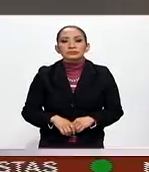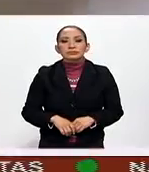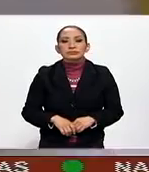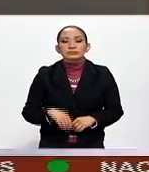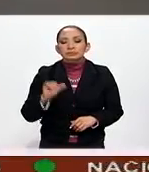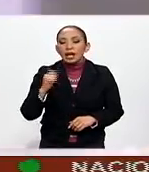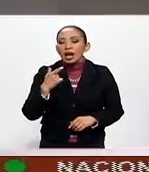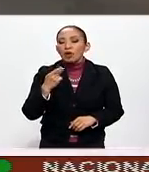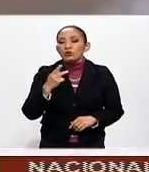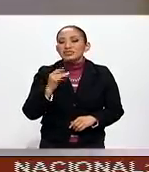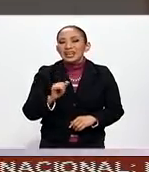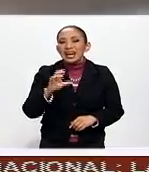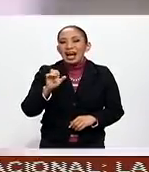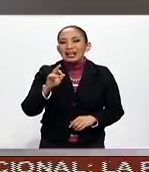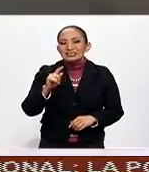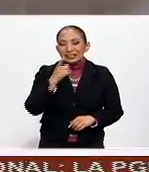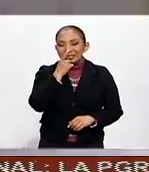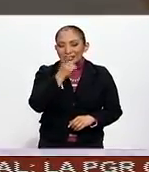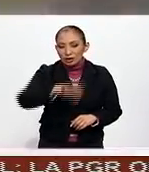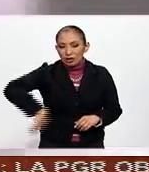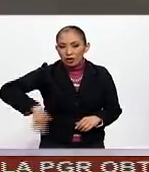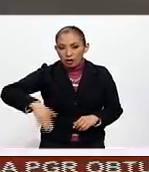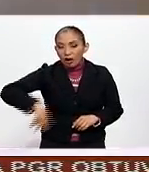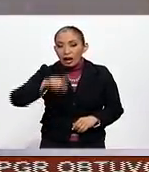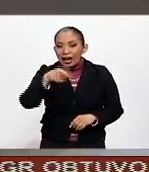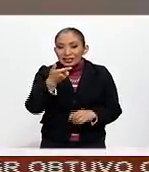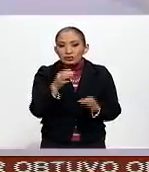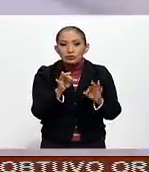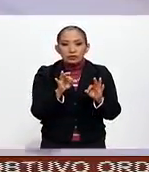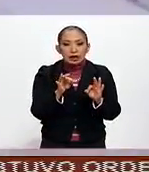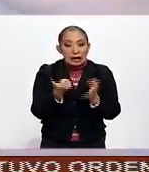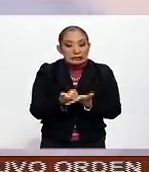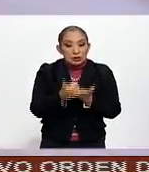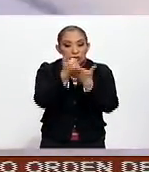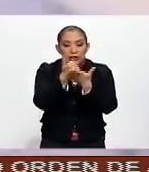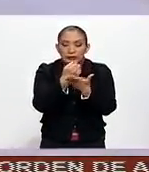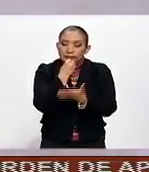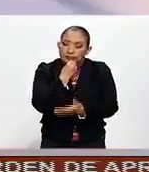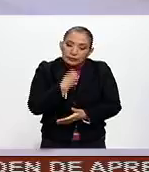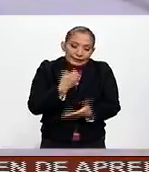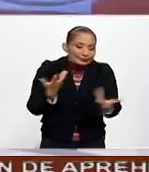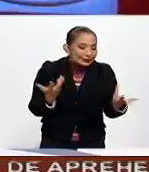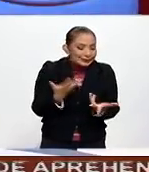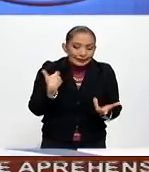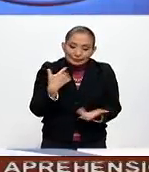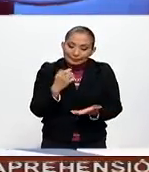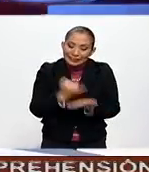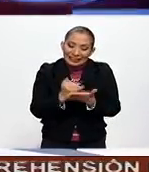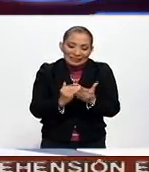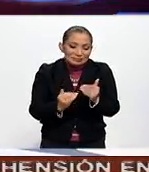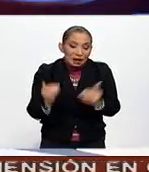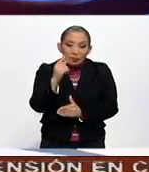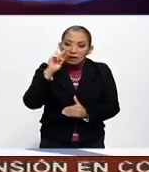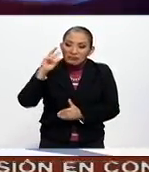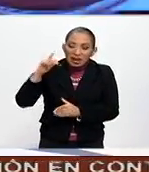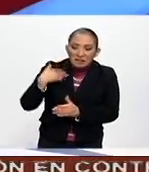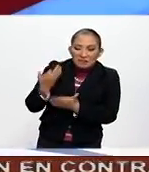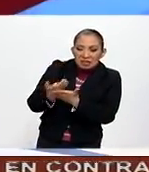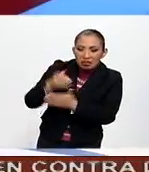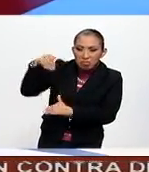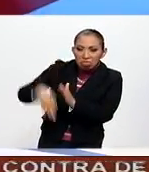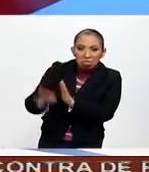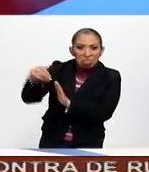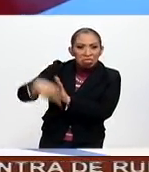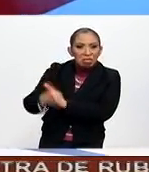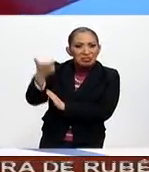Agustín Carsten pues comentó que esto justamente es una medida que se vio obligado a hacer por la volatilidad financiera, por un